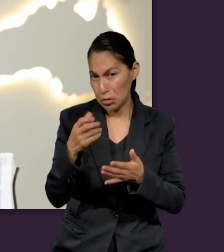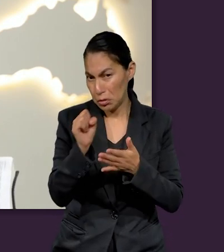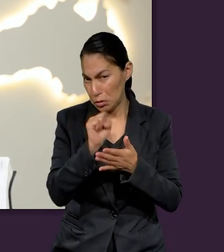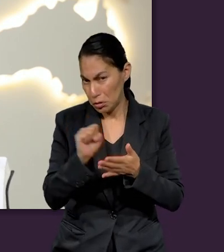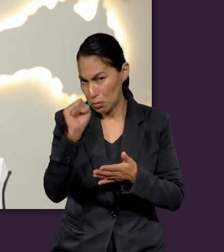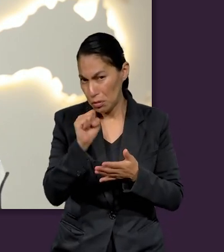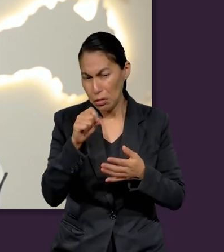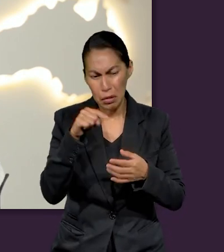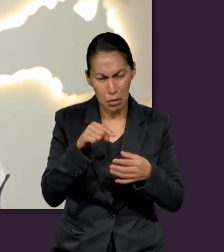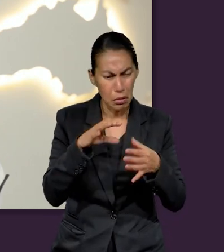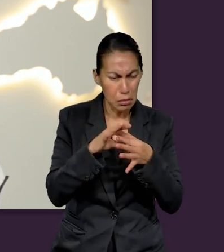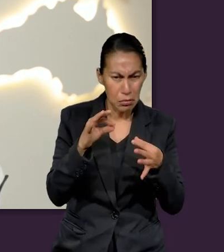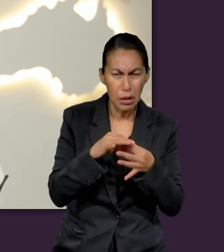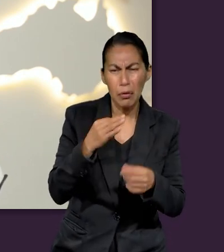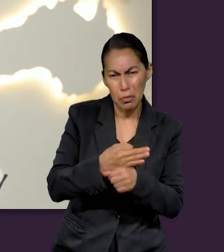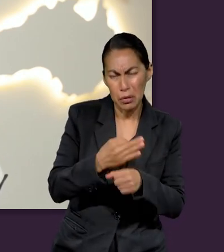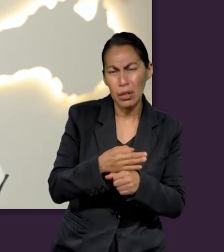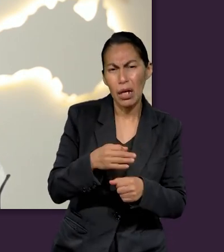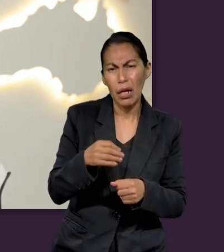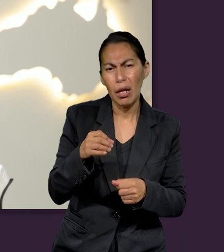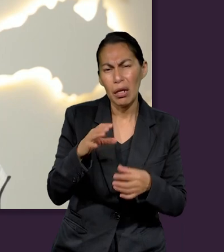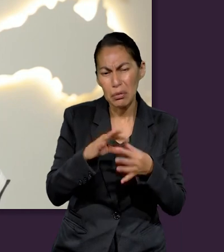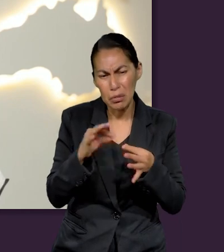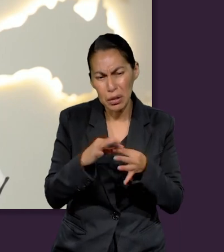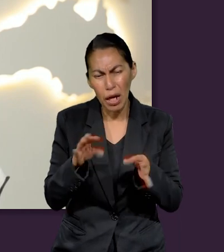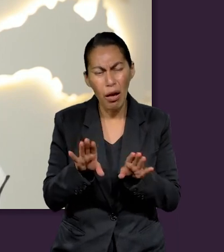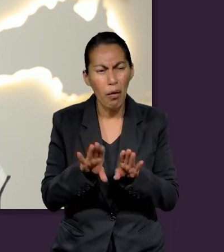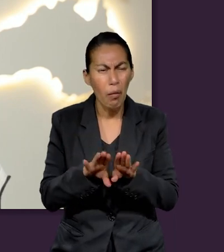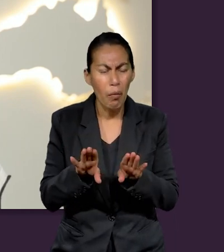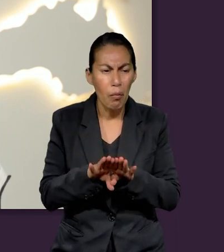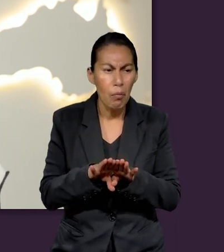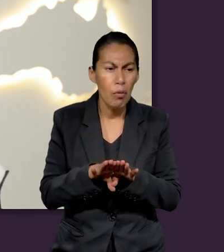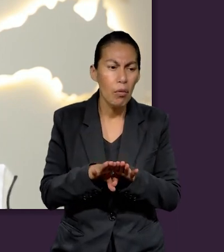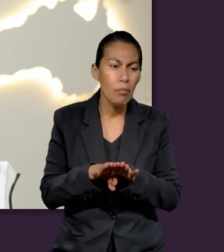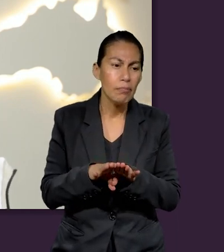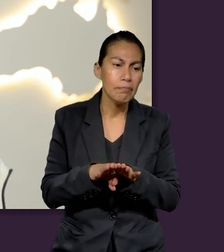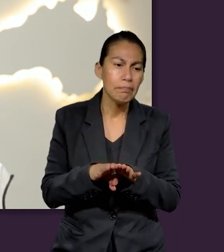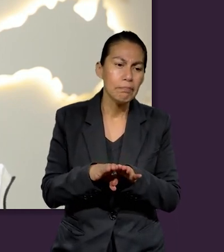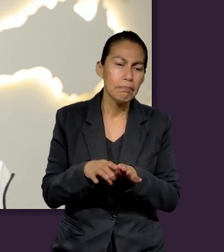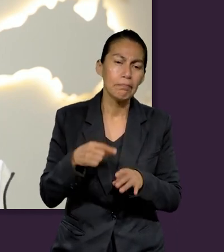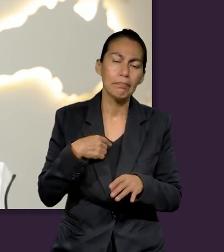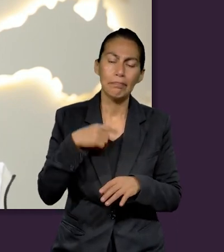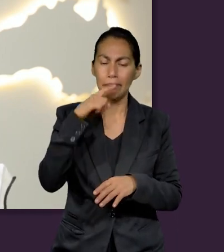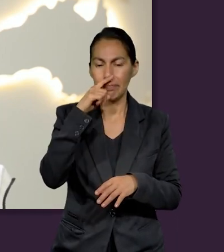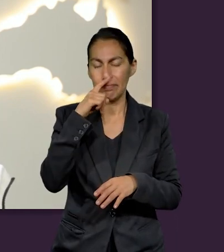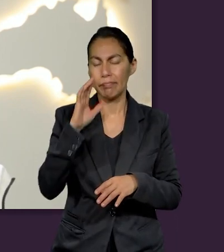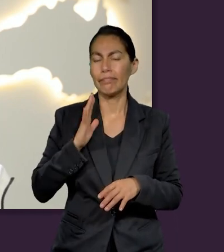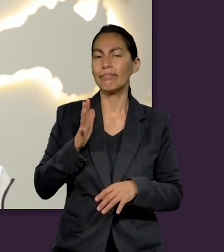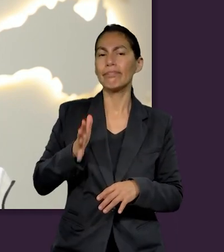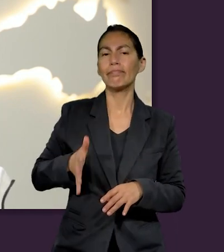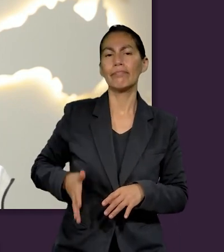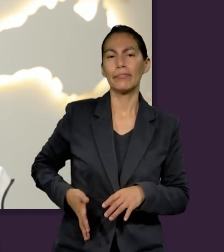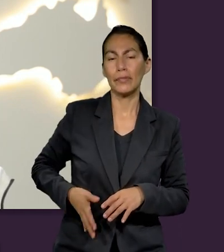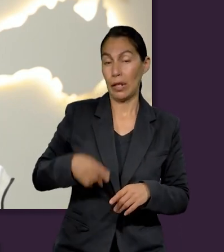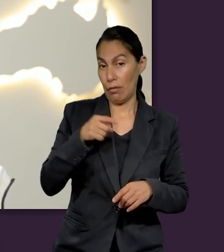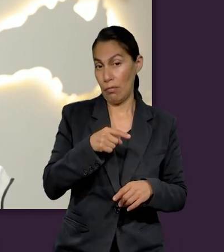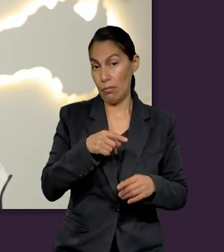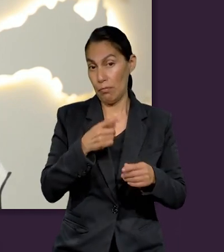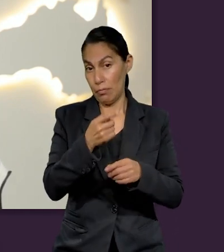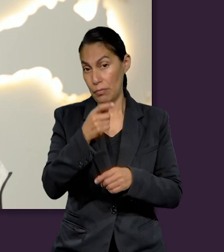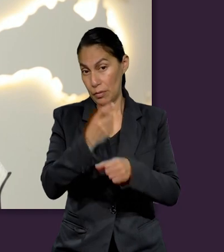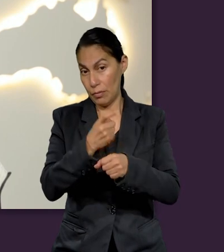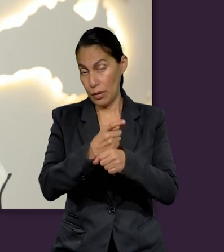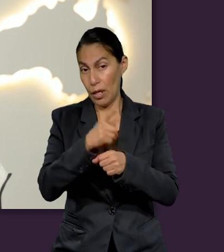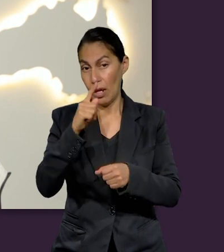y el trimestre en general de pues no manifestar pues alguna situación de